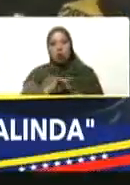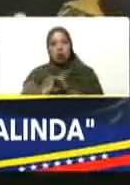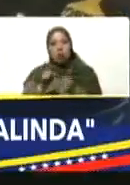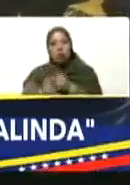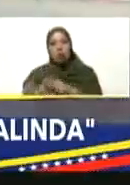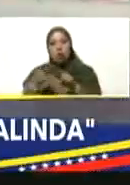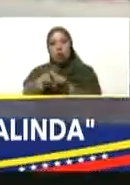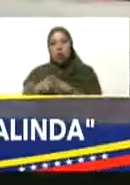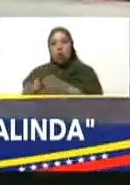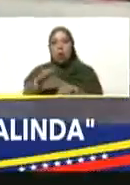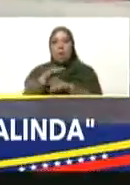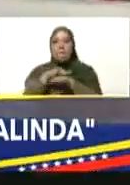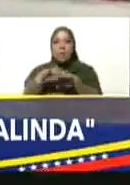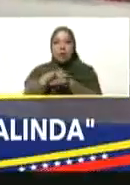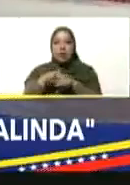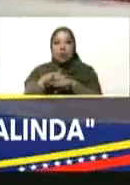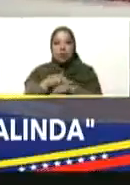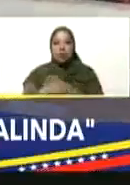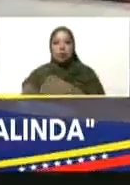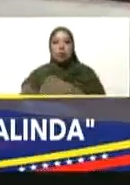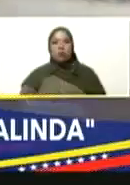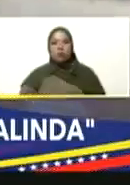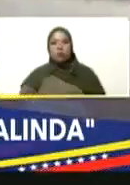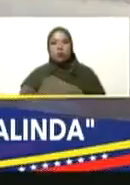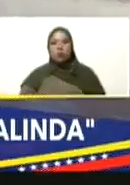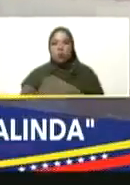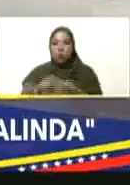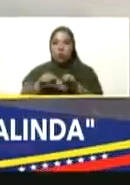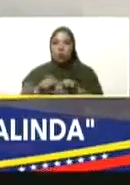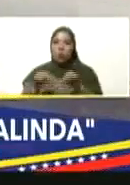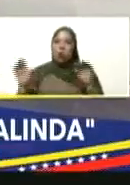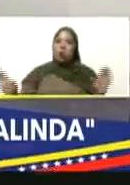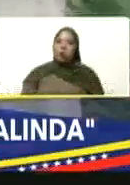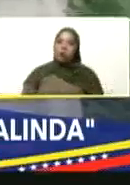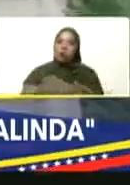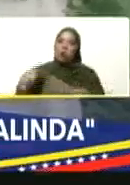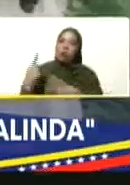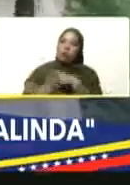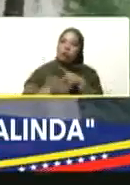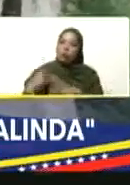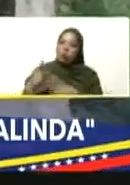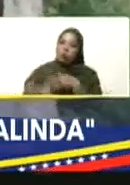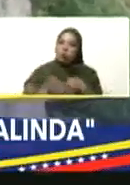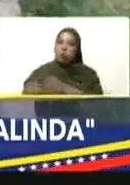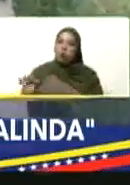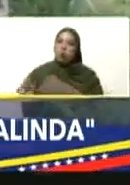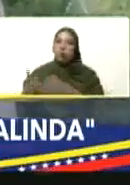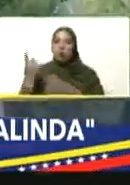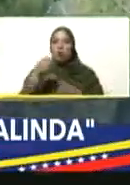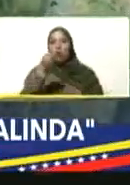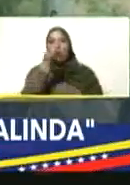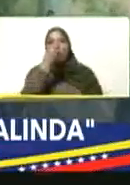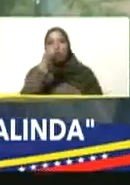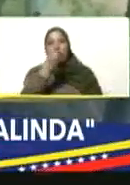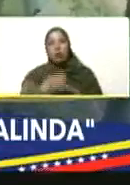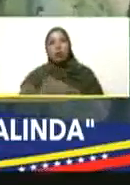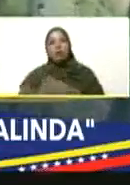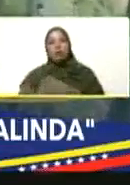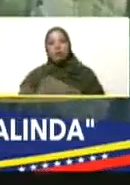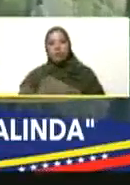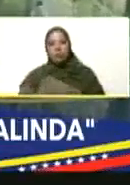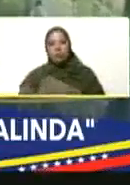los diferentes ministerios para seguir impulsando la producción primaria de alimentos,